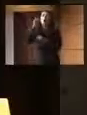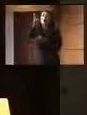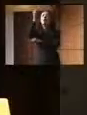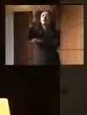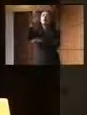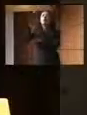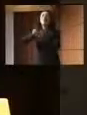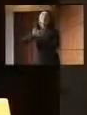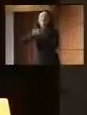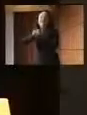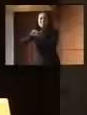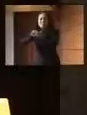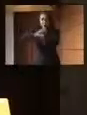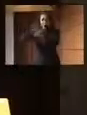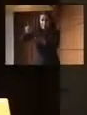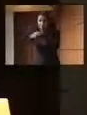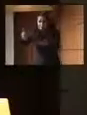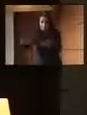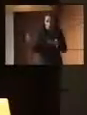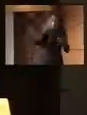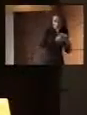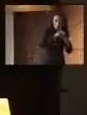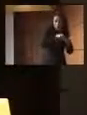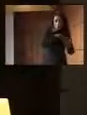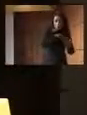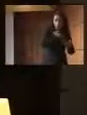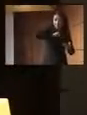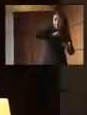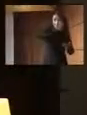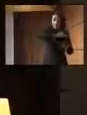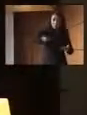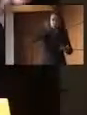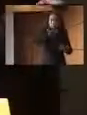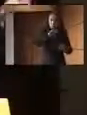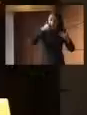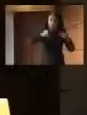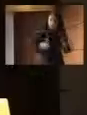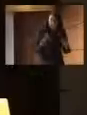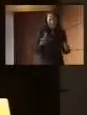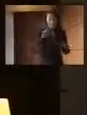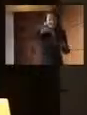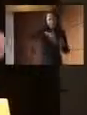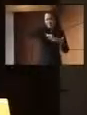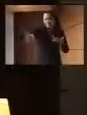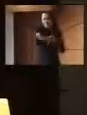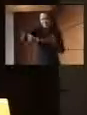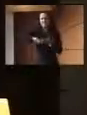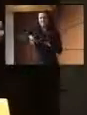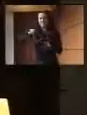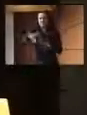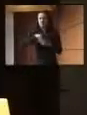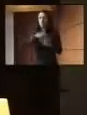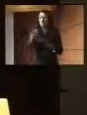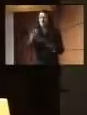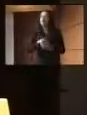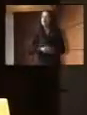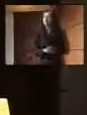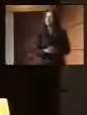pero no son políticas para promover y proteger los derechos de las personas con discapacidad. Con lo cual tenemos que sacarlas de ahí. Pero además de